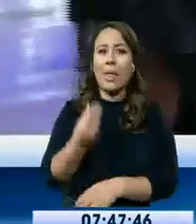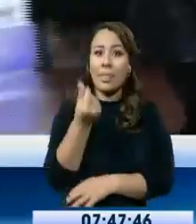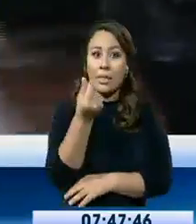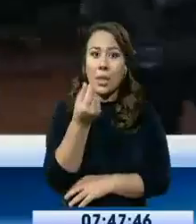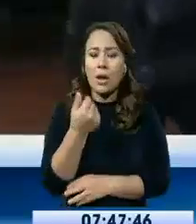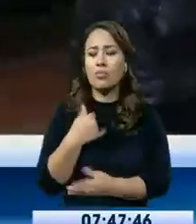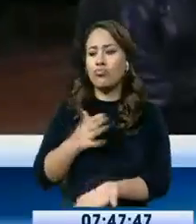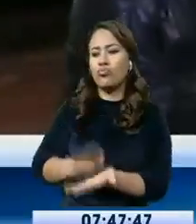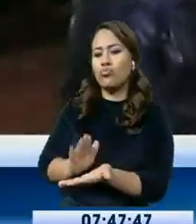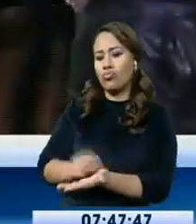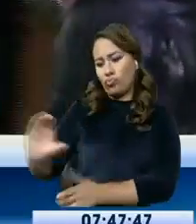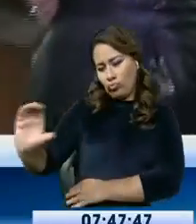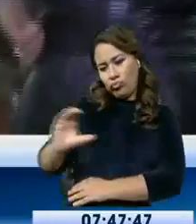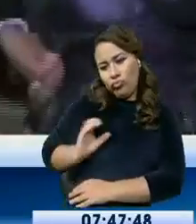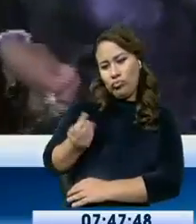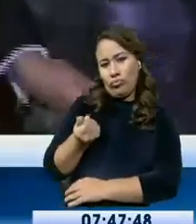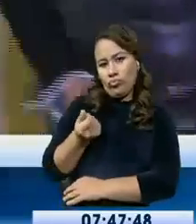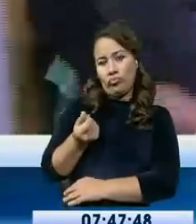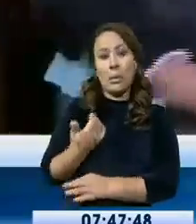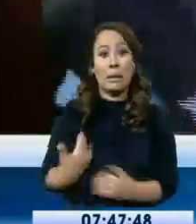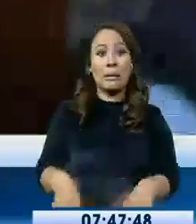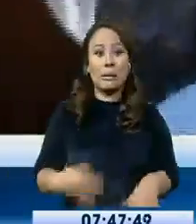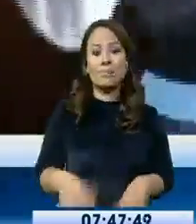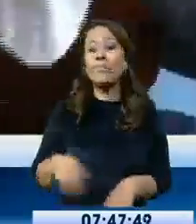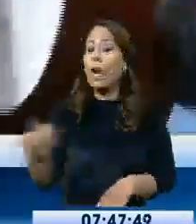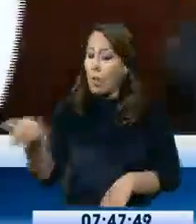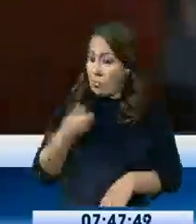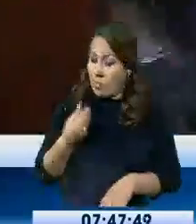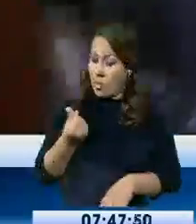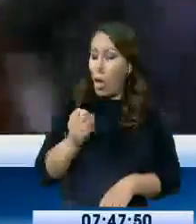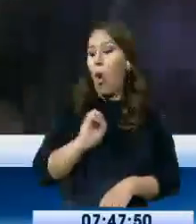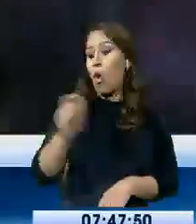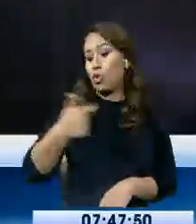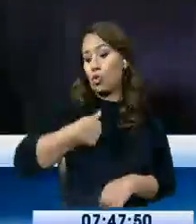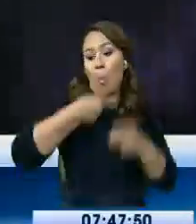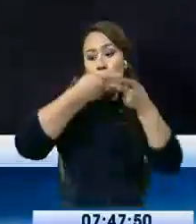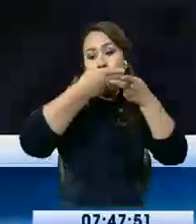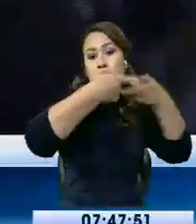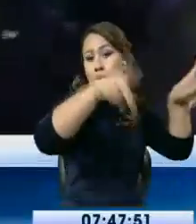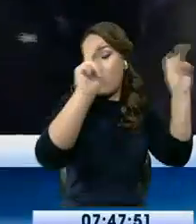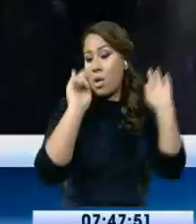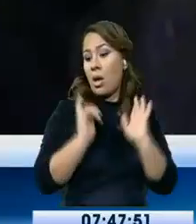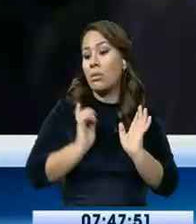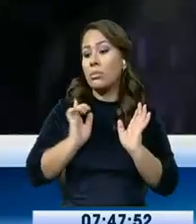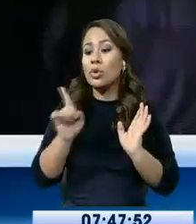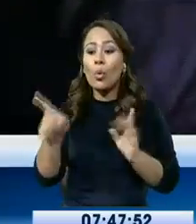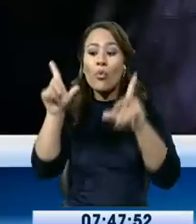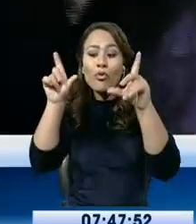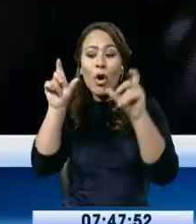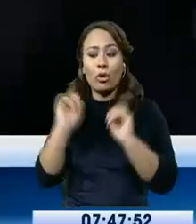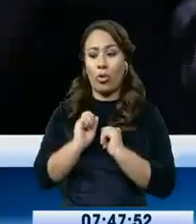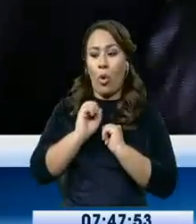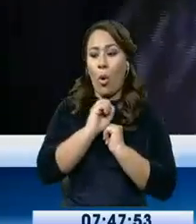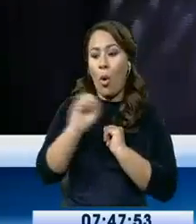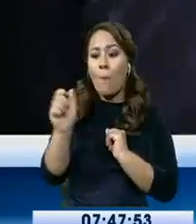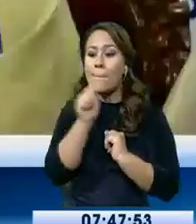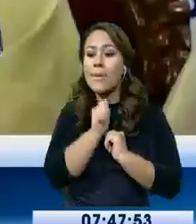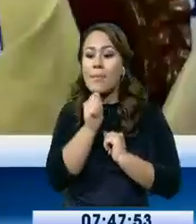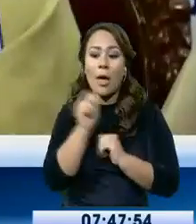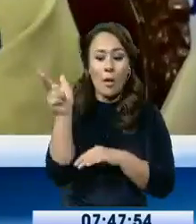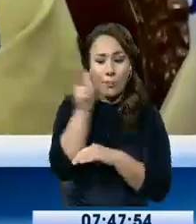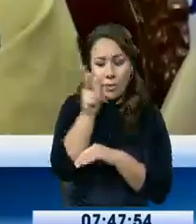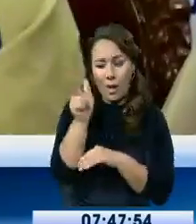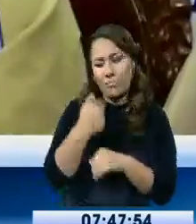lo que solicitaban a fin de no publicar las evidencias en redes sociales. Una investigación de 3 meses en donde la UNA se tomó participación para lograr la detención.